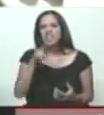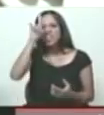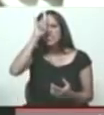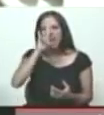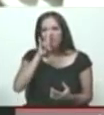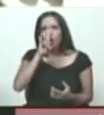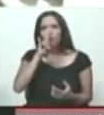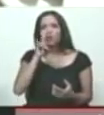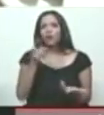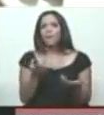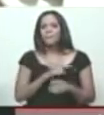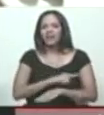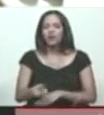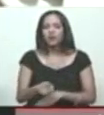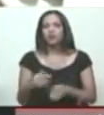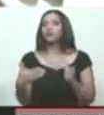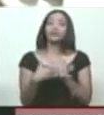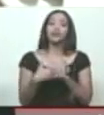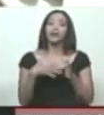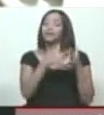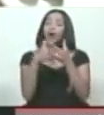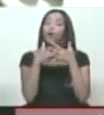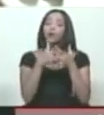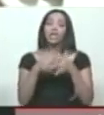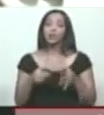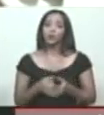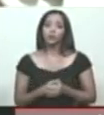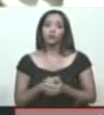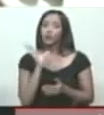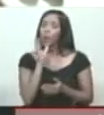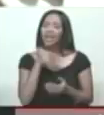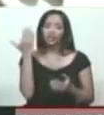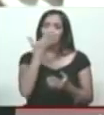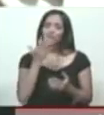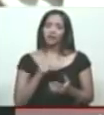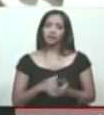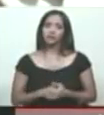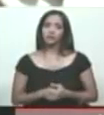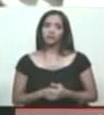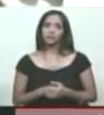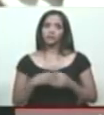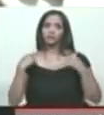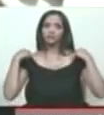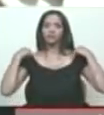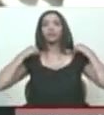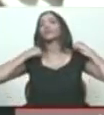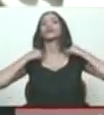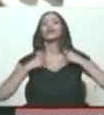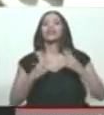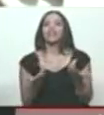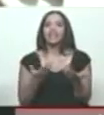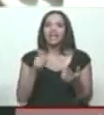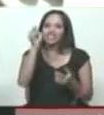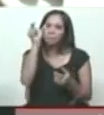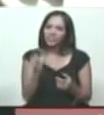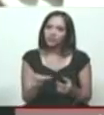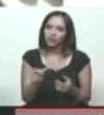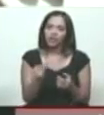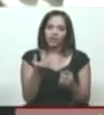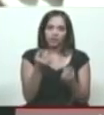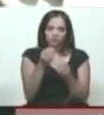para ordenar un ataque a este? El imperio estadounidense, sin lugar a dudas. Y el mercenario lo utilizaron a